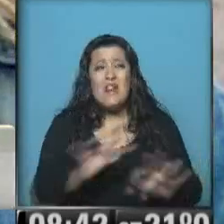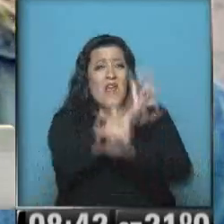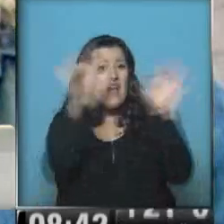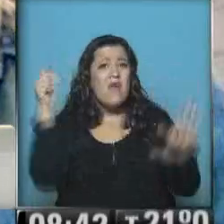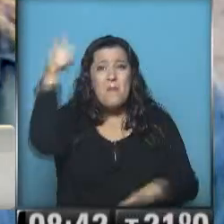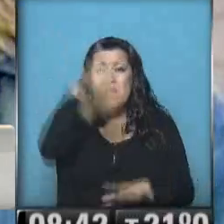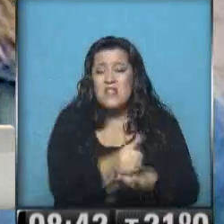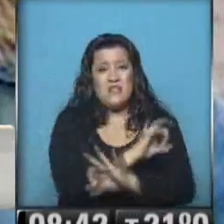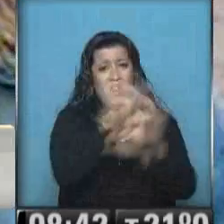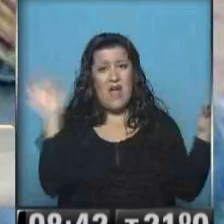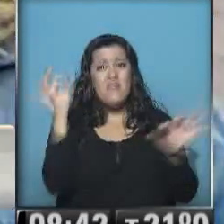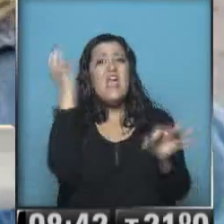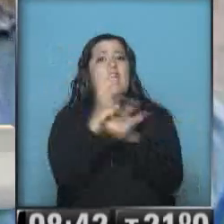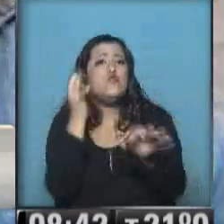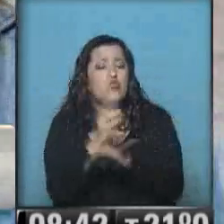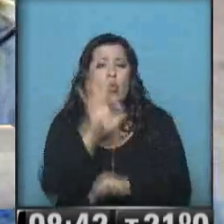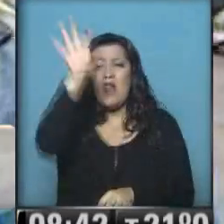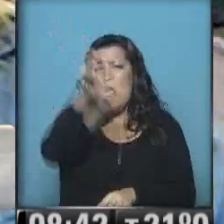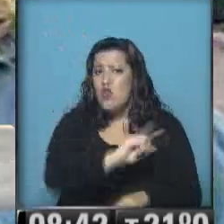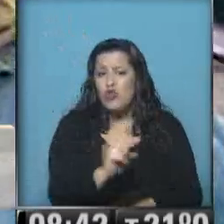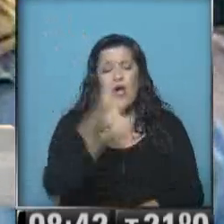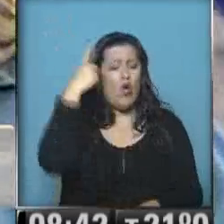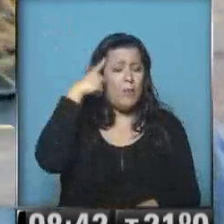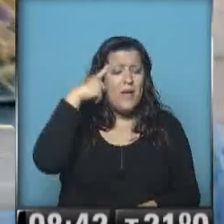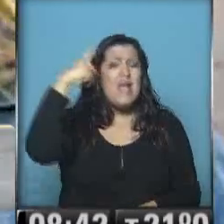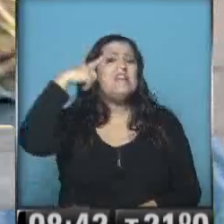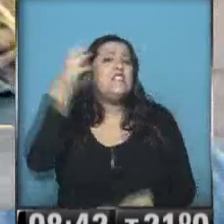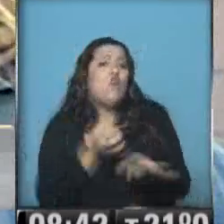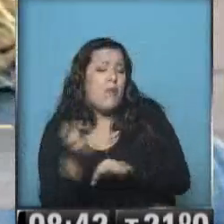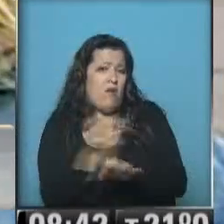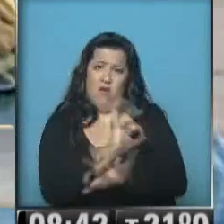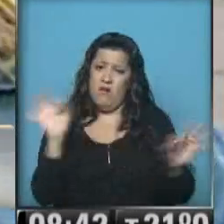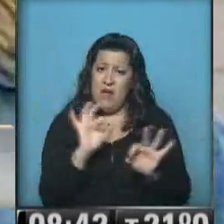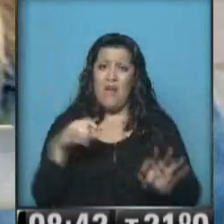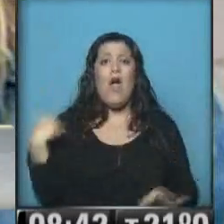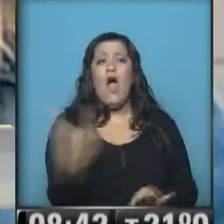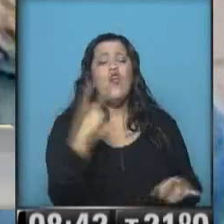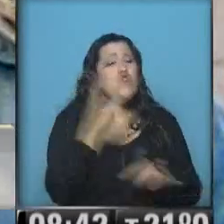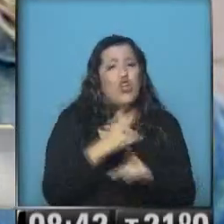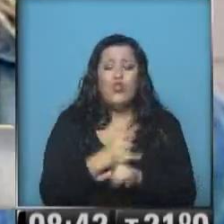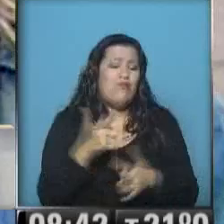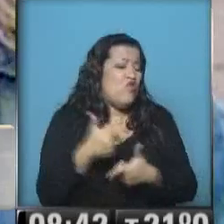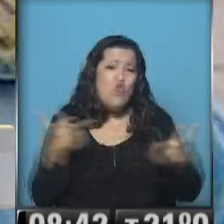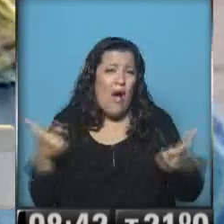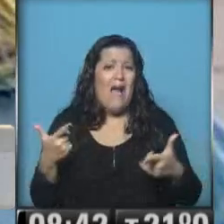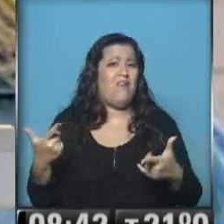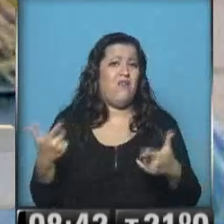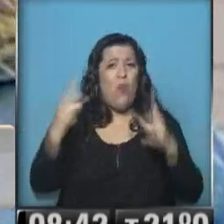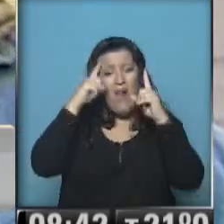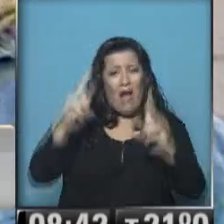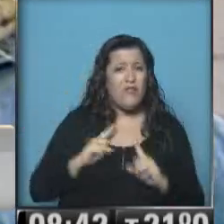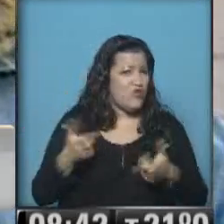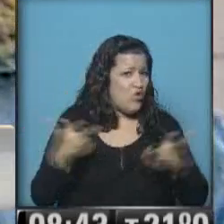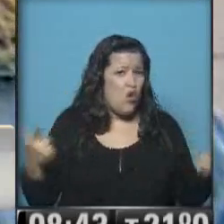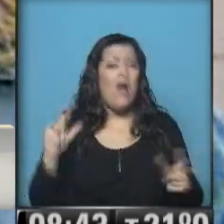el colegio en otros especialistas del municipio de morón no trabajó especialistas no tenemos contención alguna ayer estuvimos todo el día acá